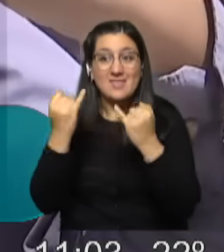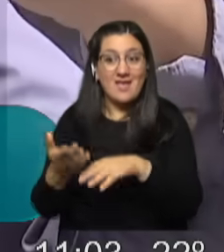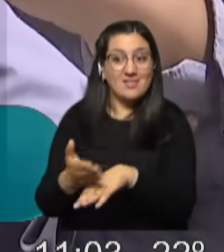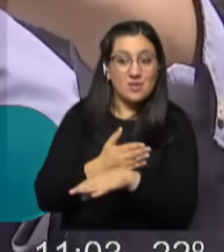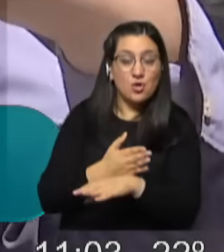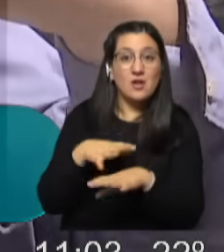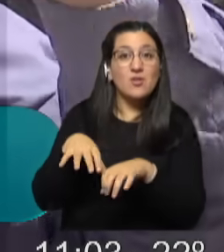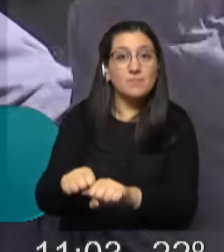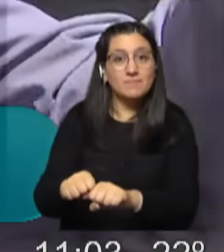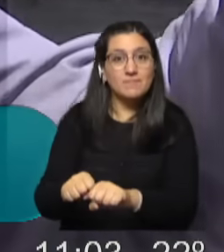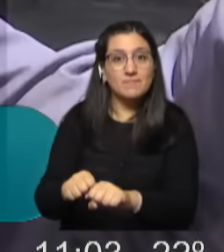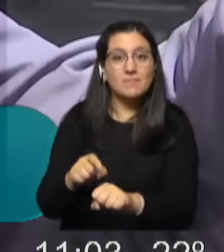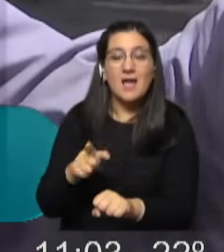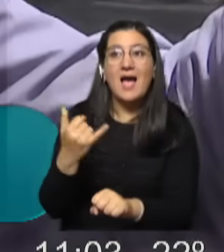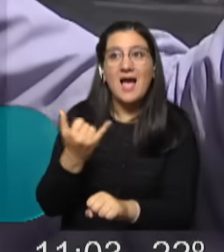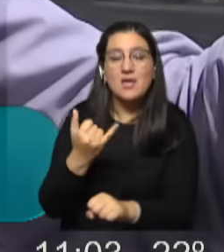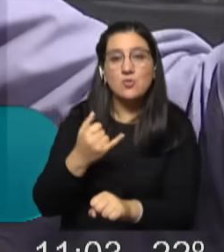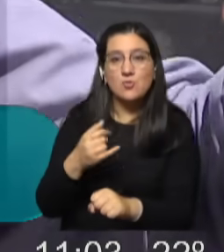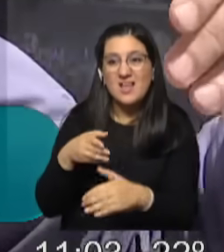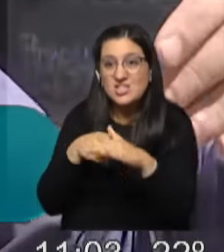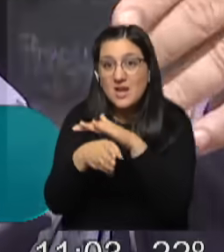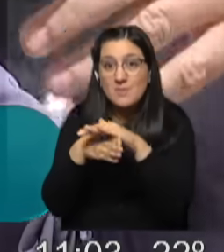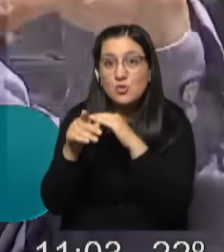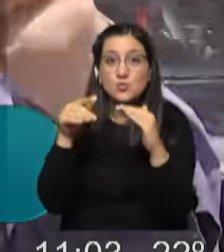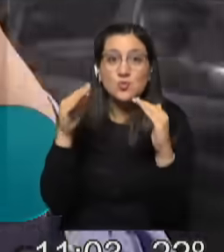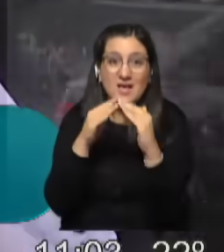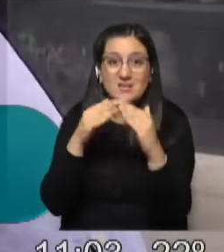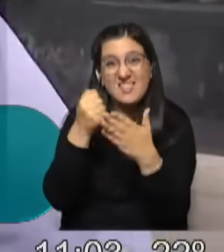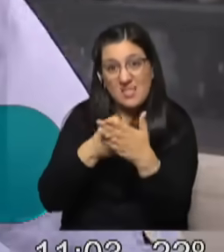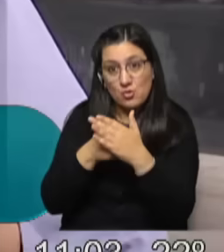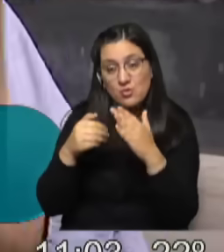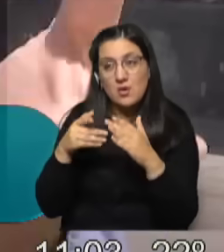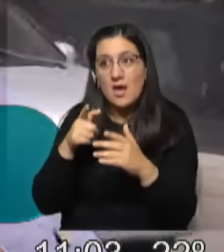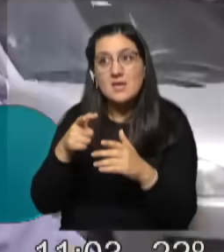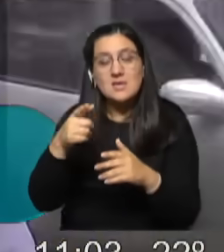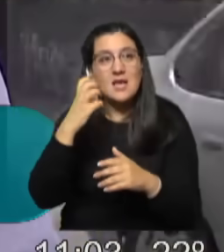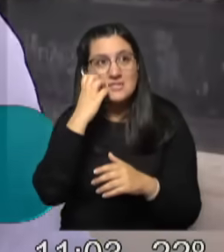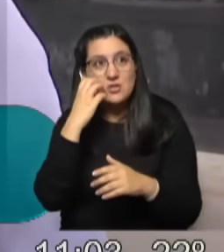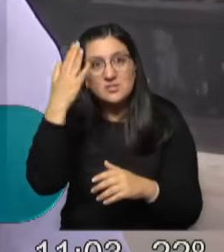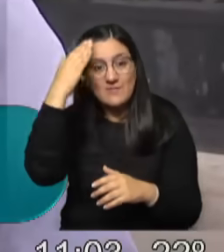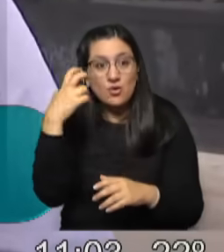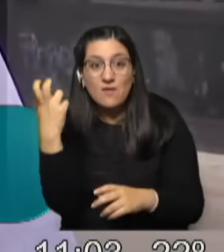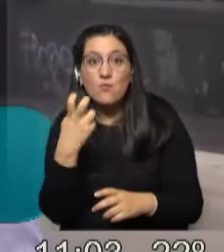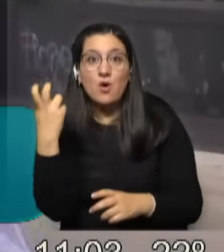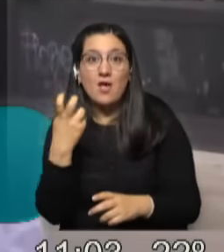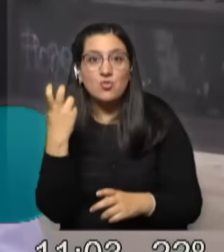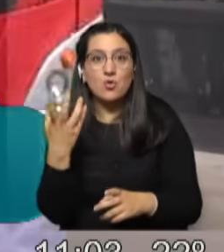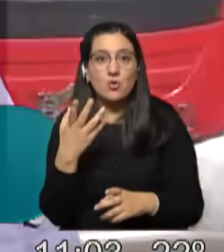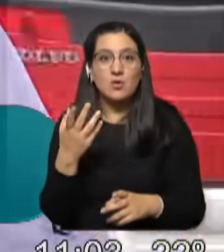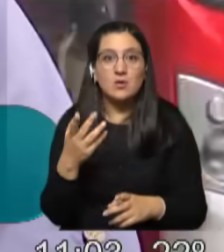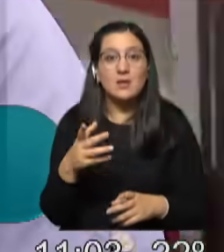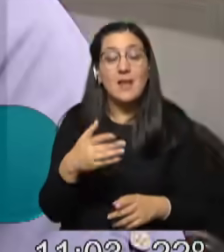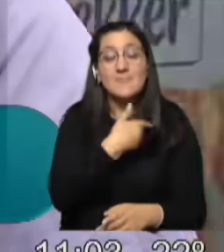el día anterior a su detención, se hace un intento de allanamiento en su casa, y ahí es que Astesiano se entera que la policía lo está buscando, ¿no? Obviamente,